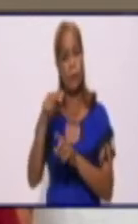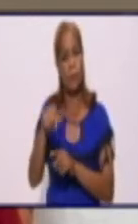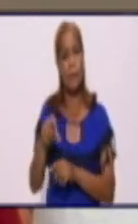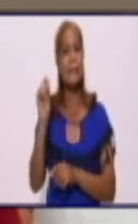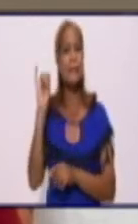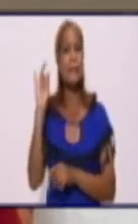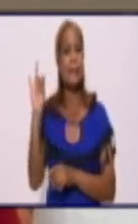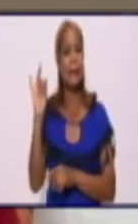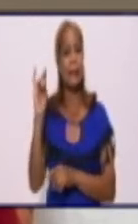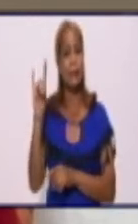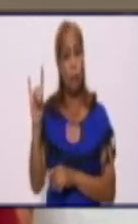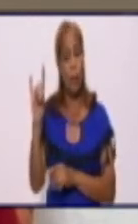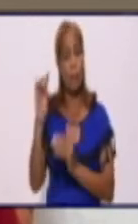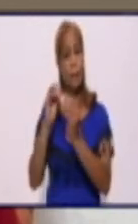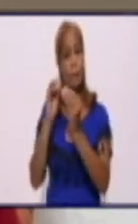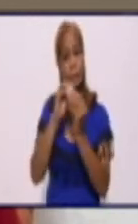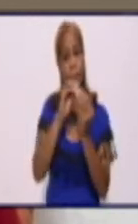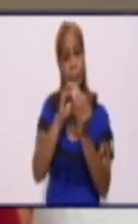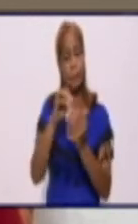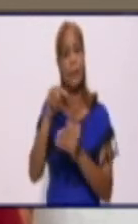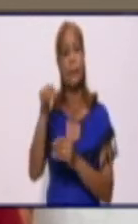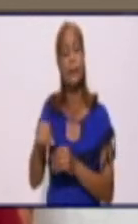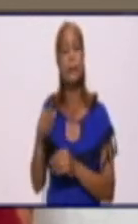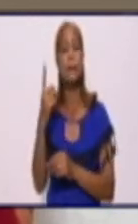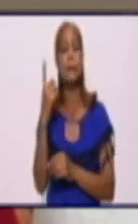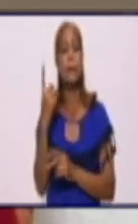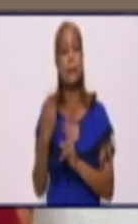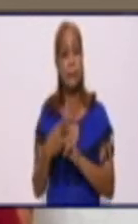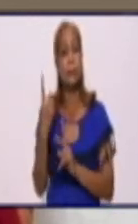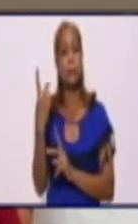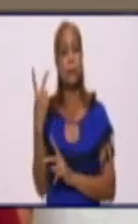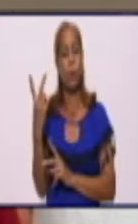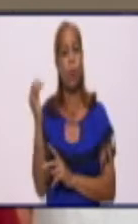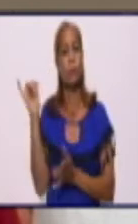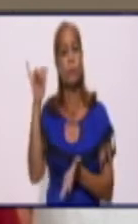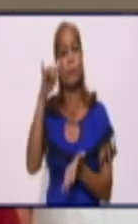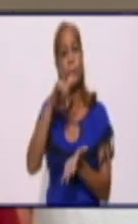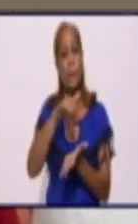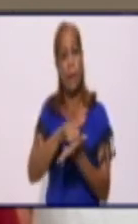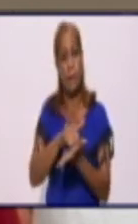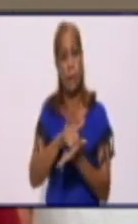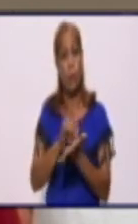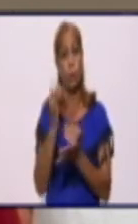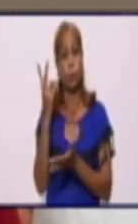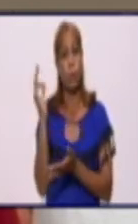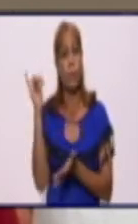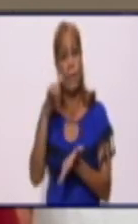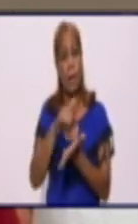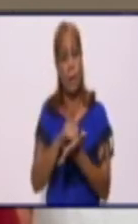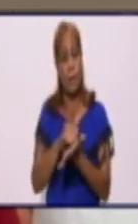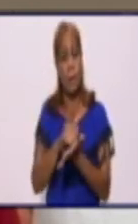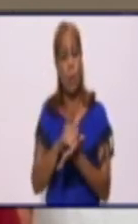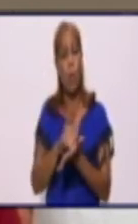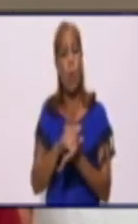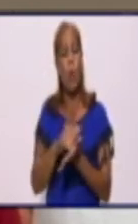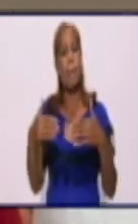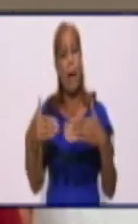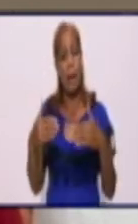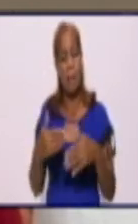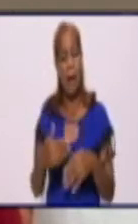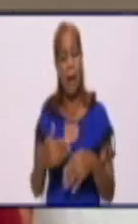79 correspondientes a la transmisión autóctona y 2 con fuente de infección en el extranjero, que fueron 2 viajeros procedentes de Panamá.